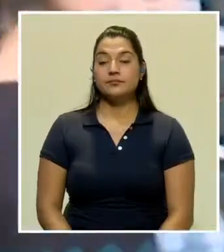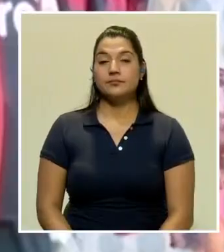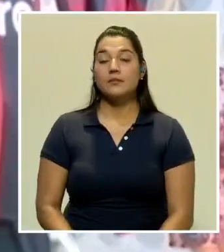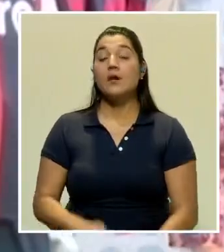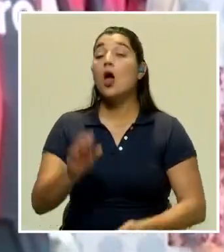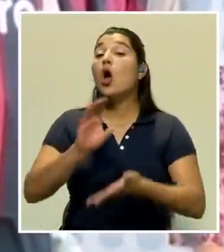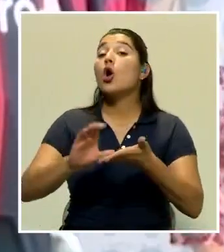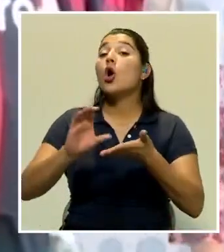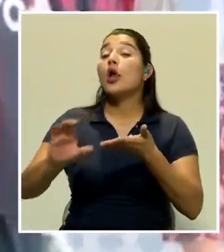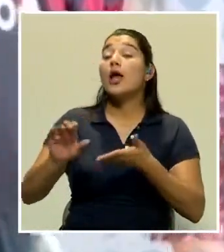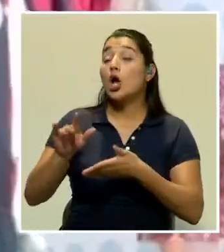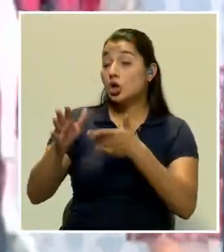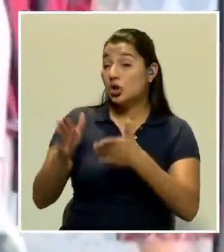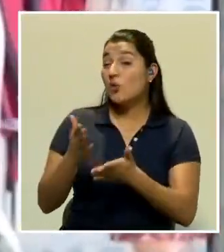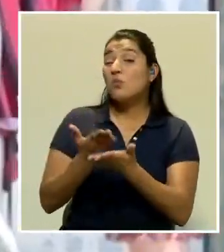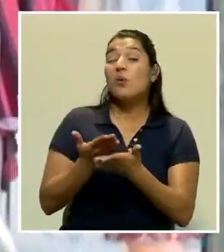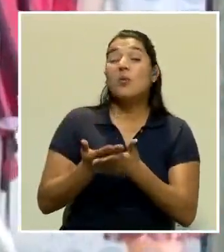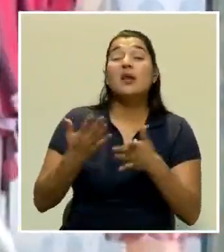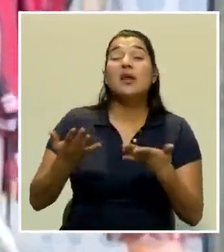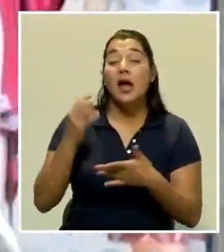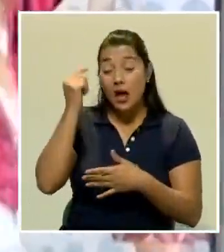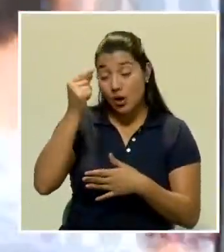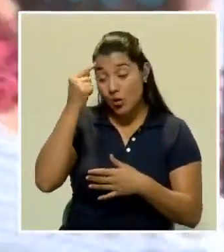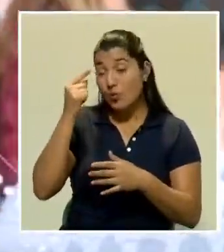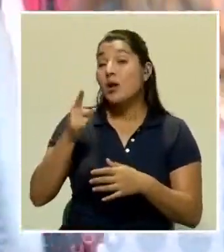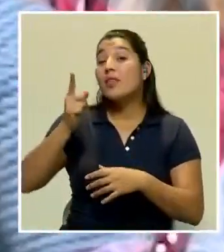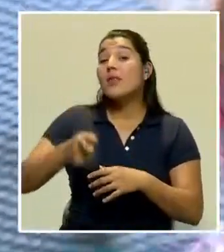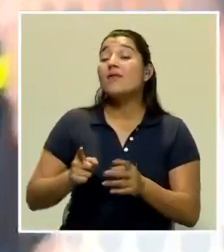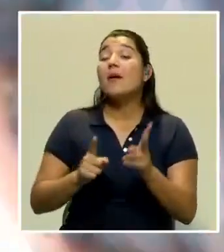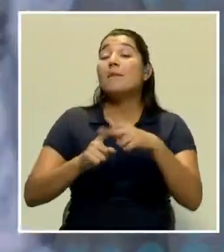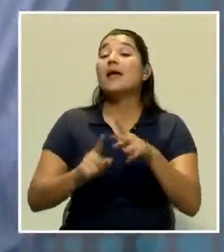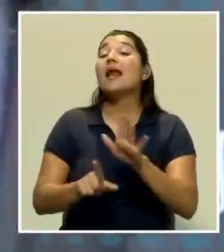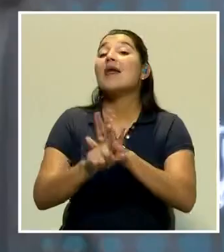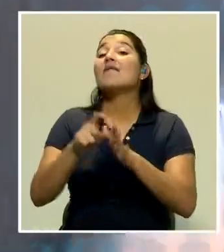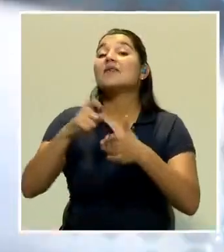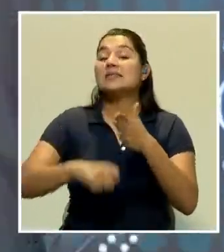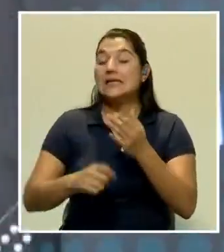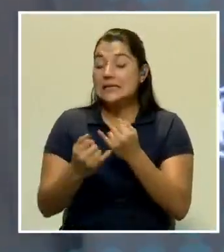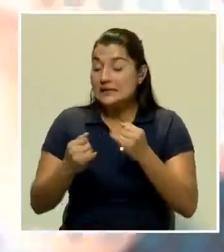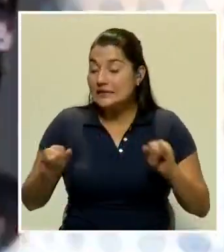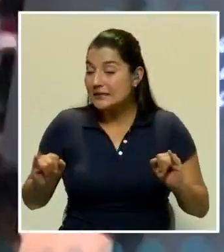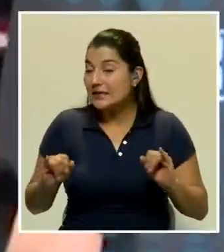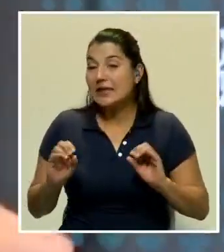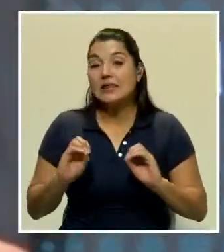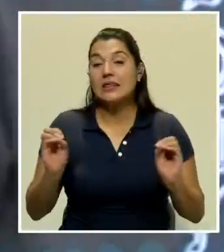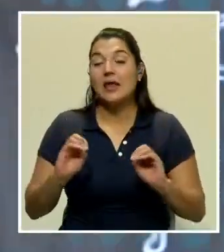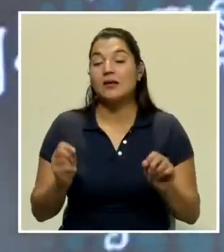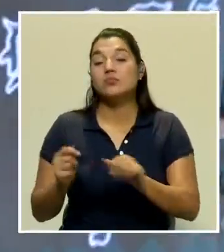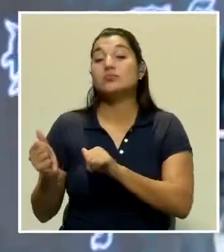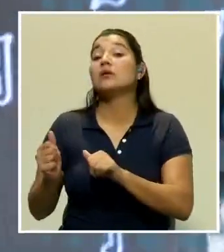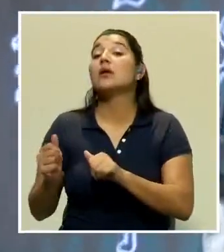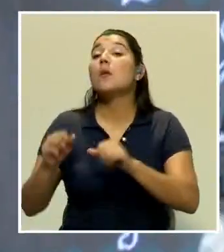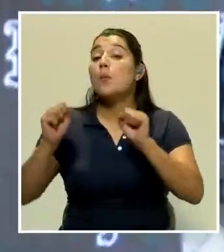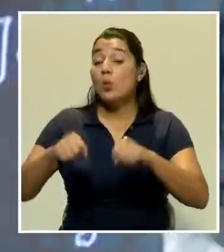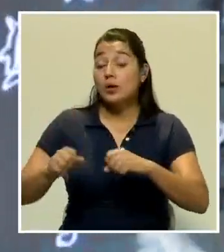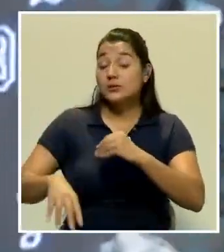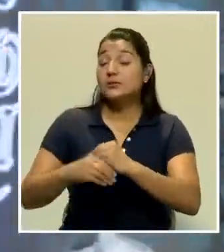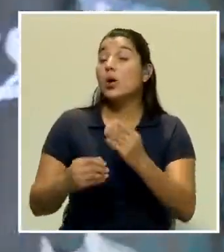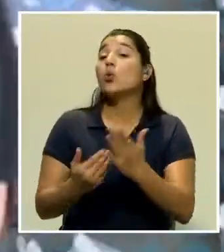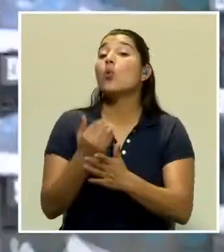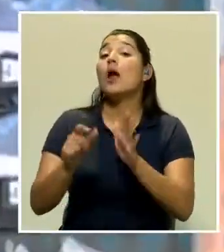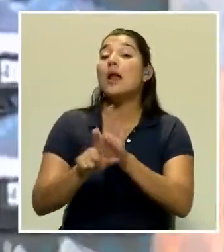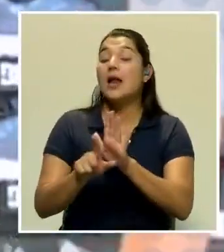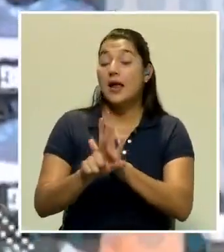El Colegio de Contadores propone al gobierno aplicar la regla fiscal sin excepciones y posponer la entrada en vigencia del impuesto al valor